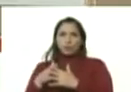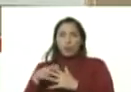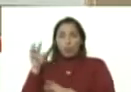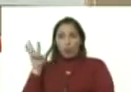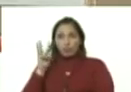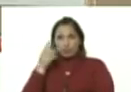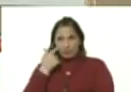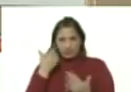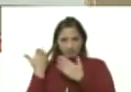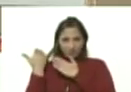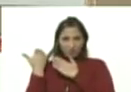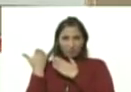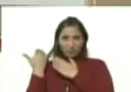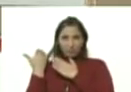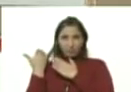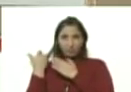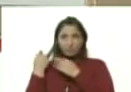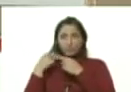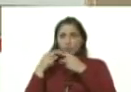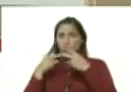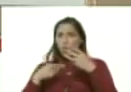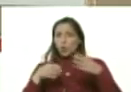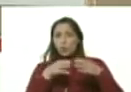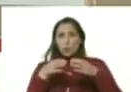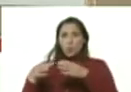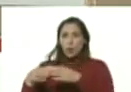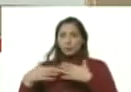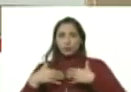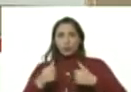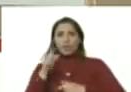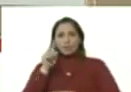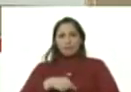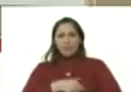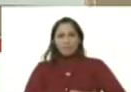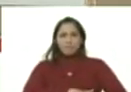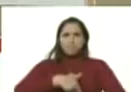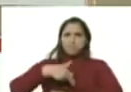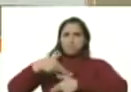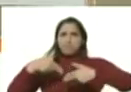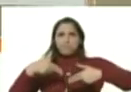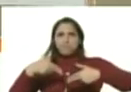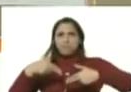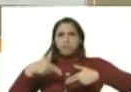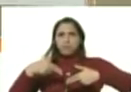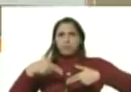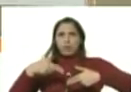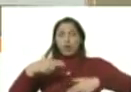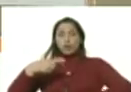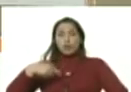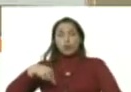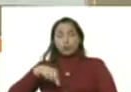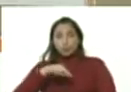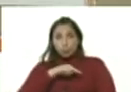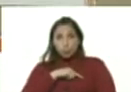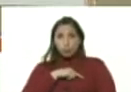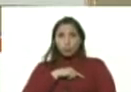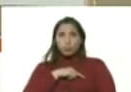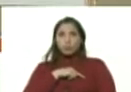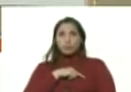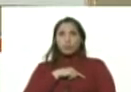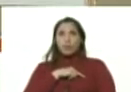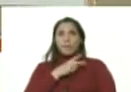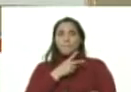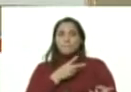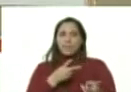Washington y de otros cuerpos de seguridad que estaban allí incluso armados, porque nosotros invitamos a